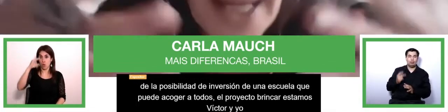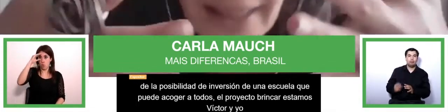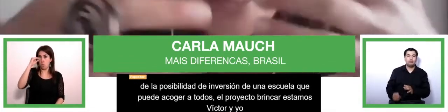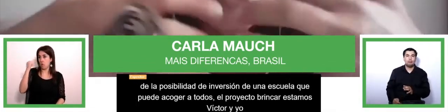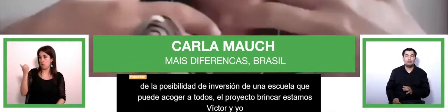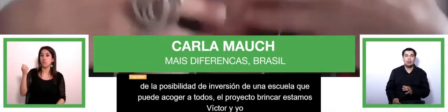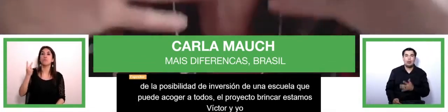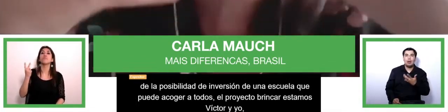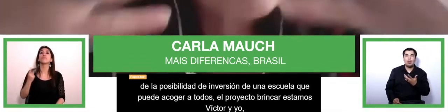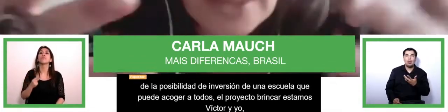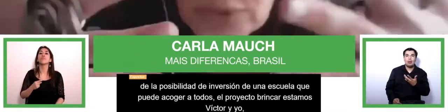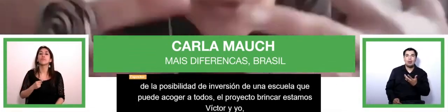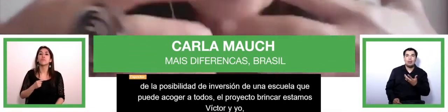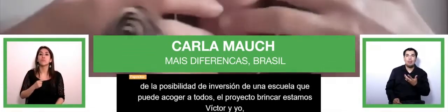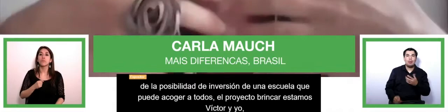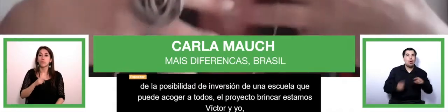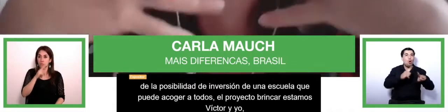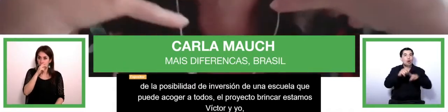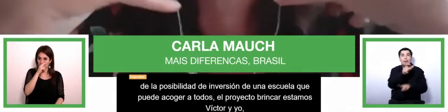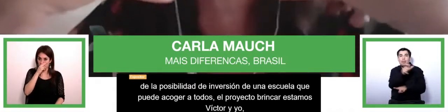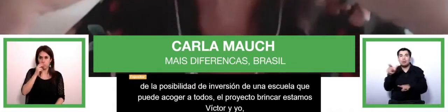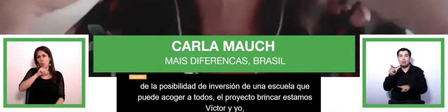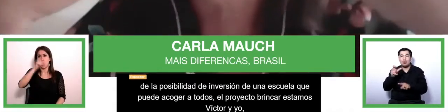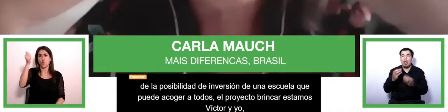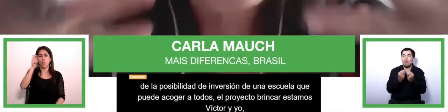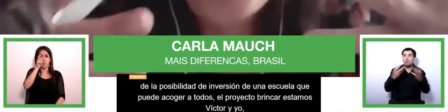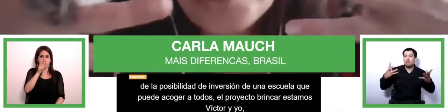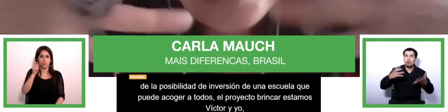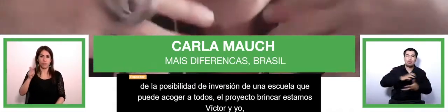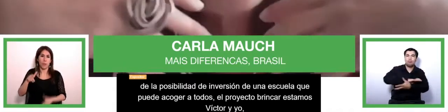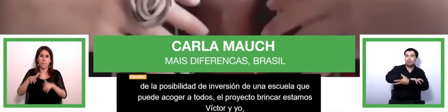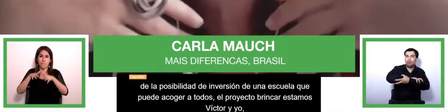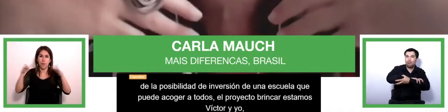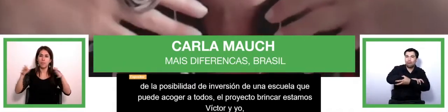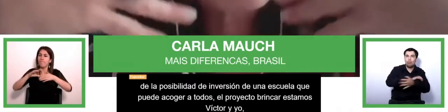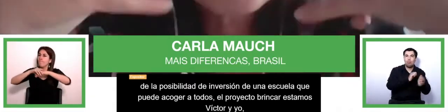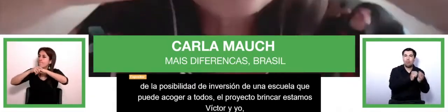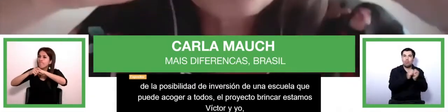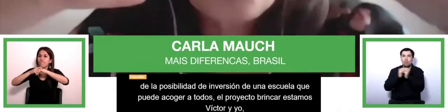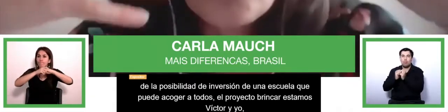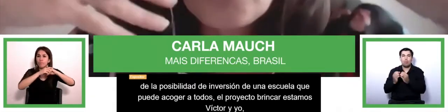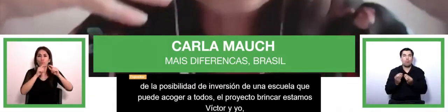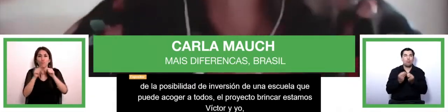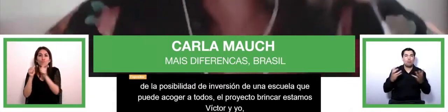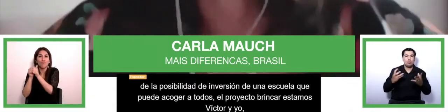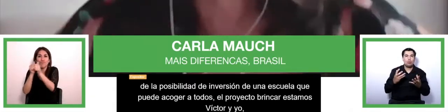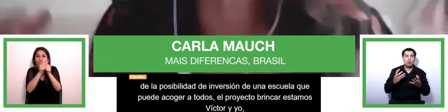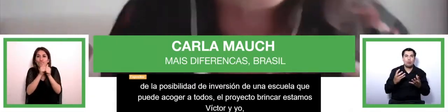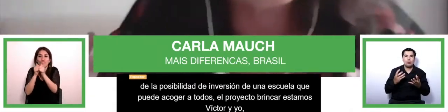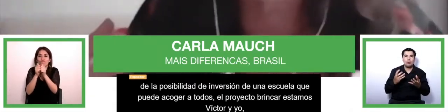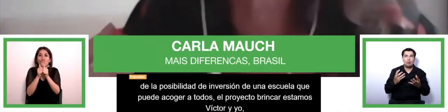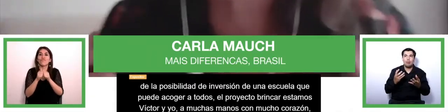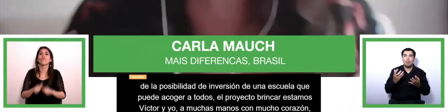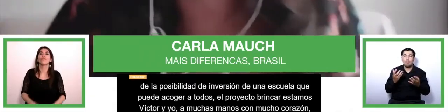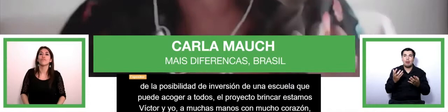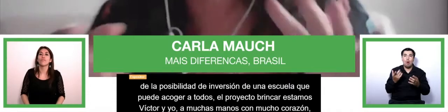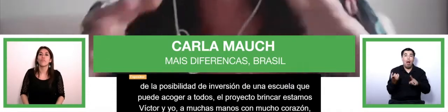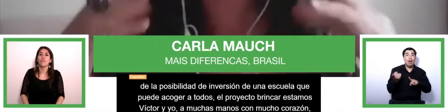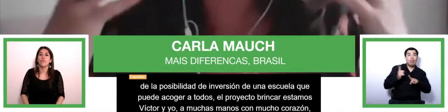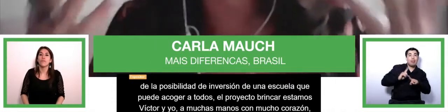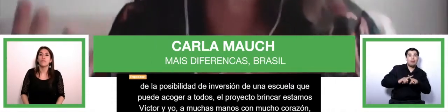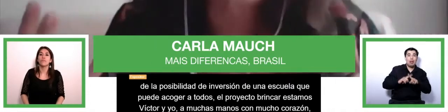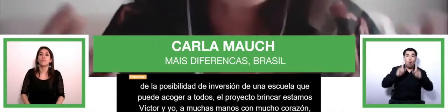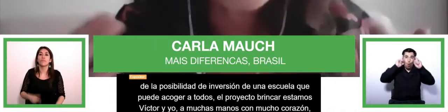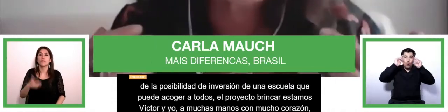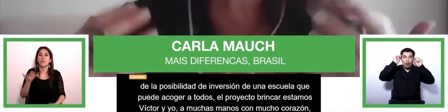a miles, a muchas manos, con mucho corazón, pero encima de todo con una